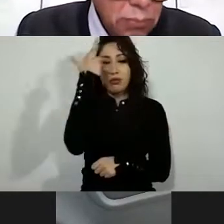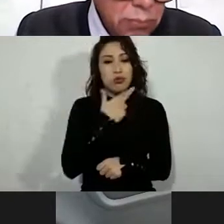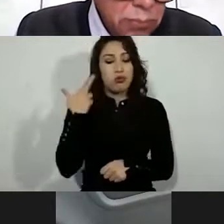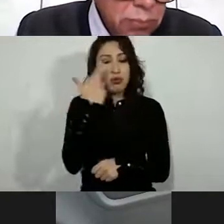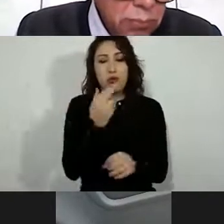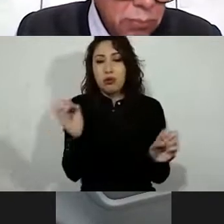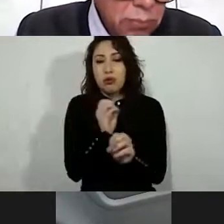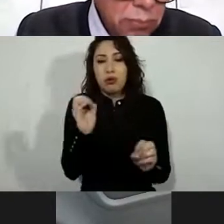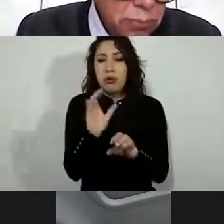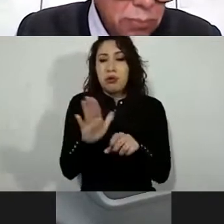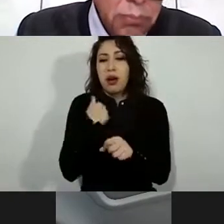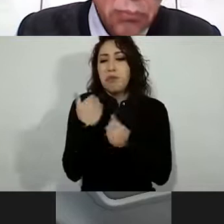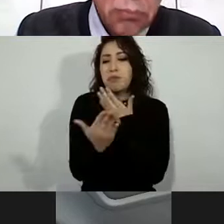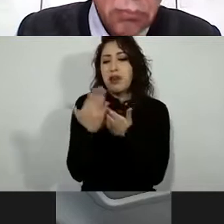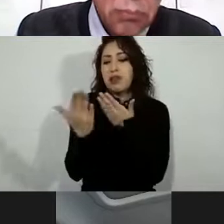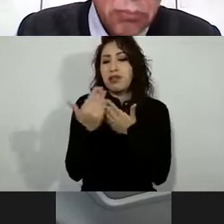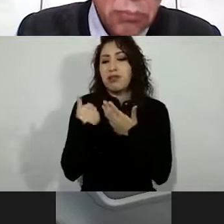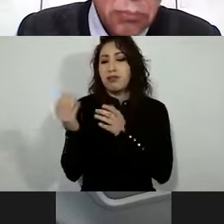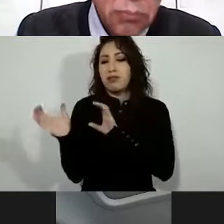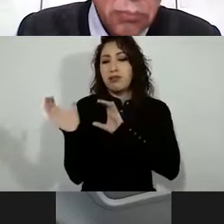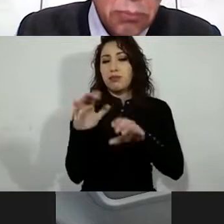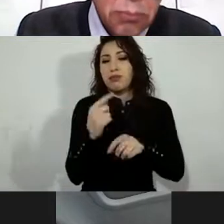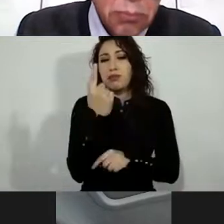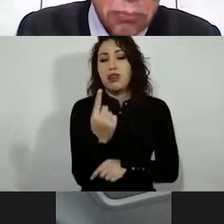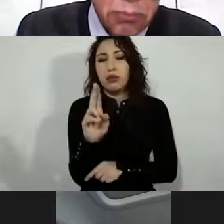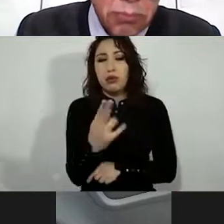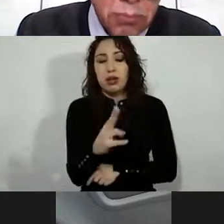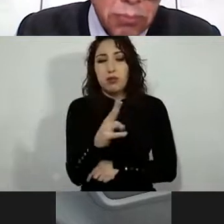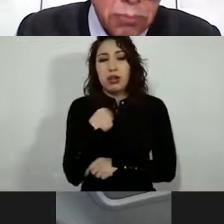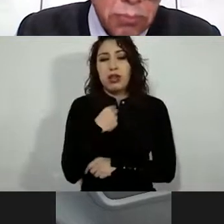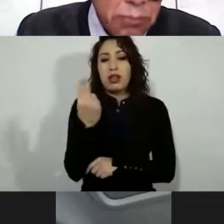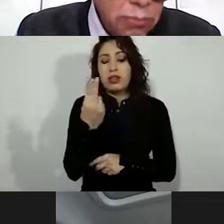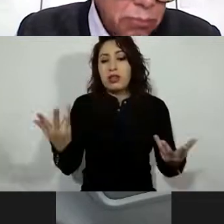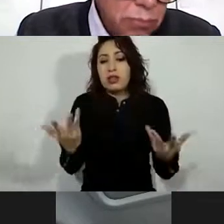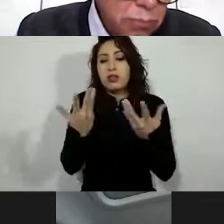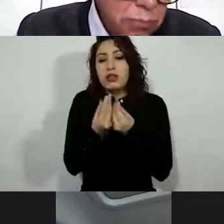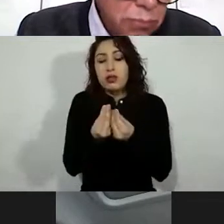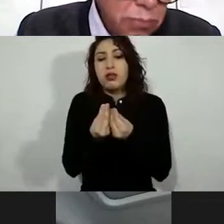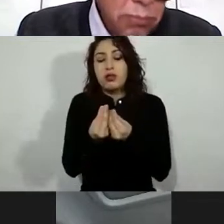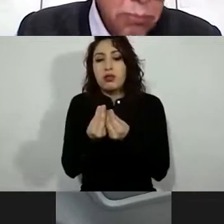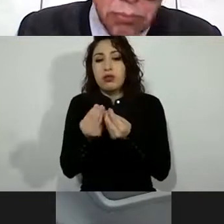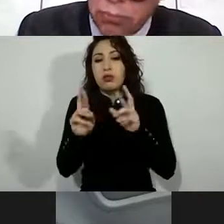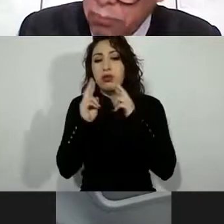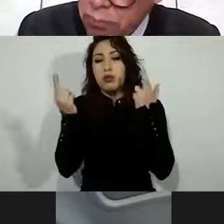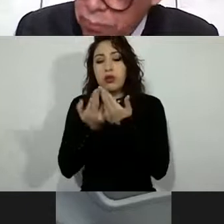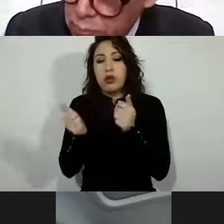y en coordinación con la Oficialía Mayor, algunos compromisos que se tienen